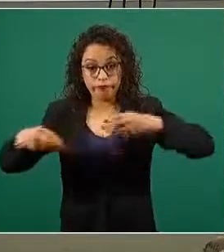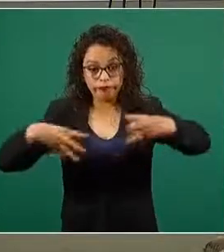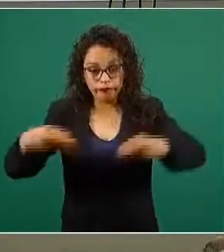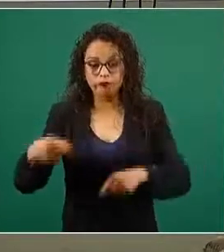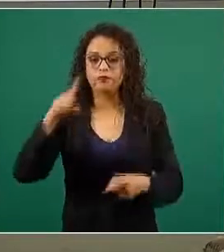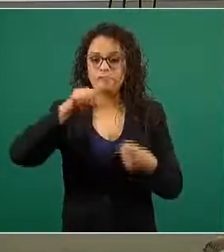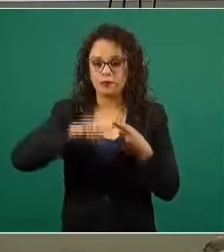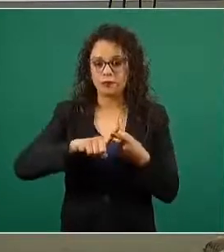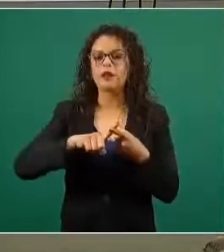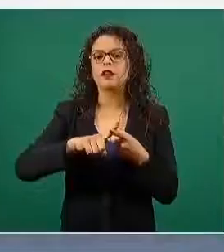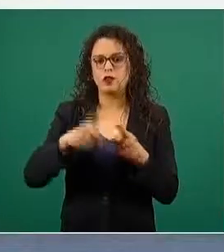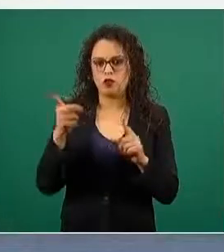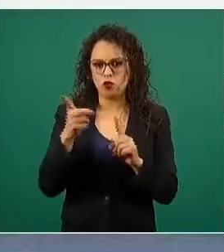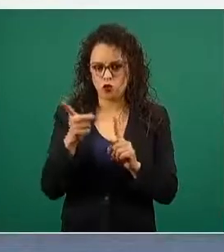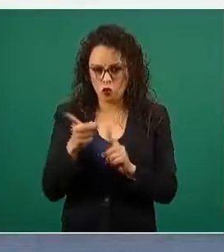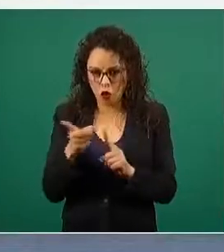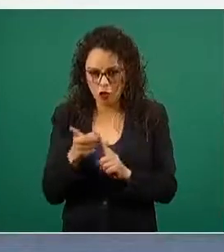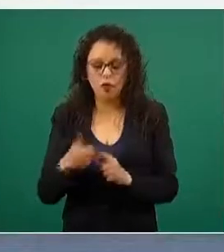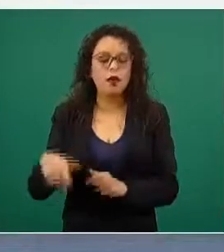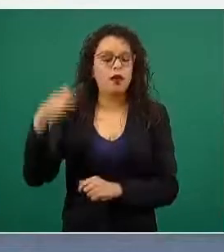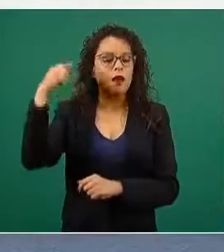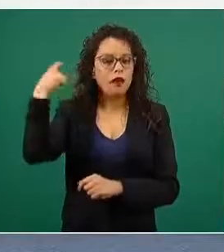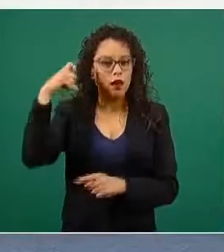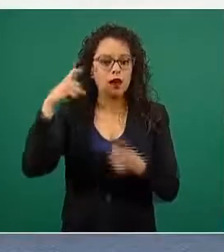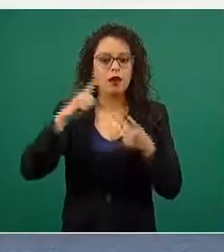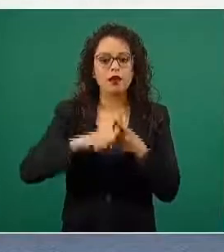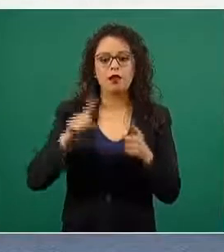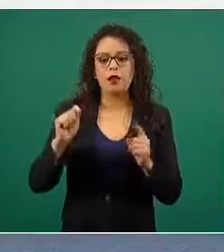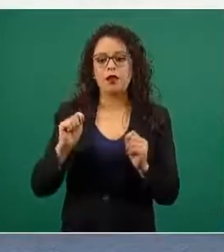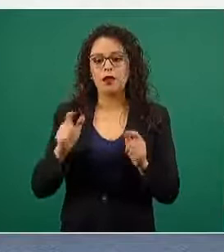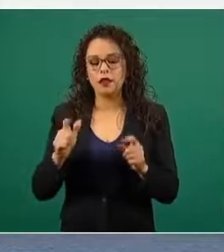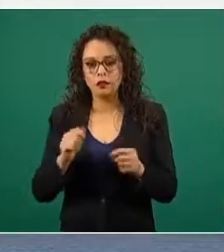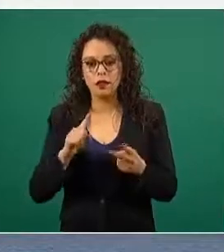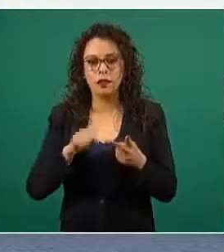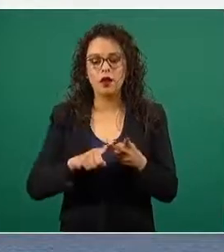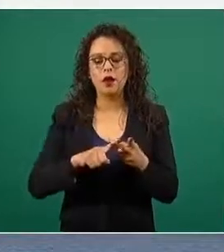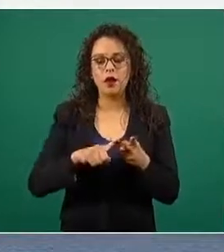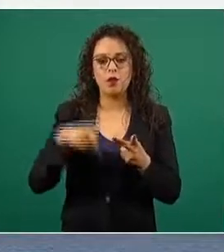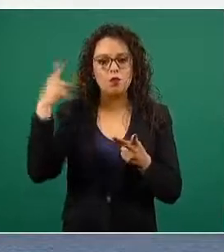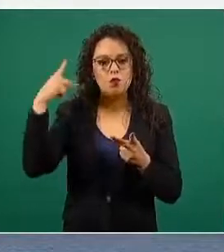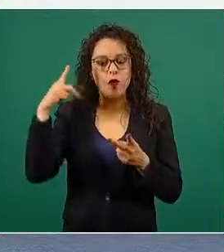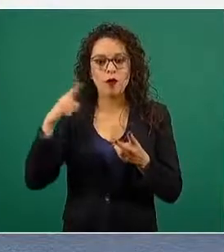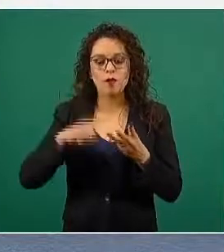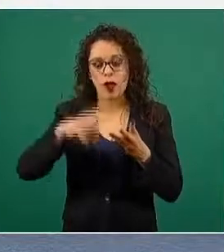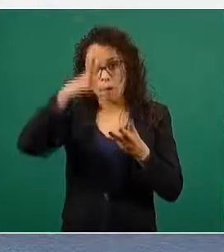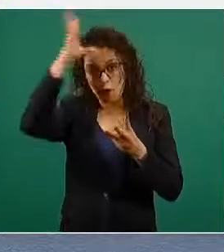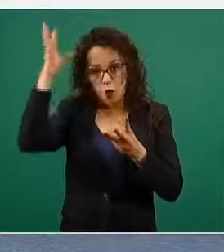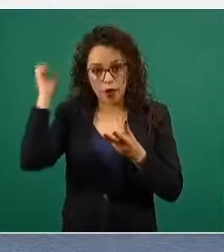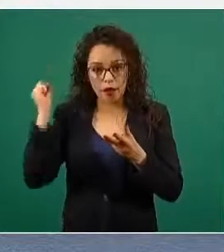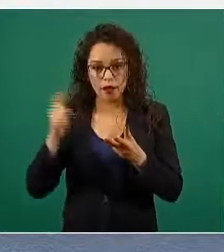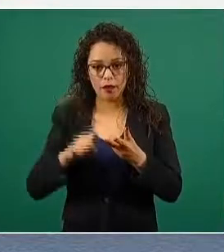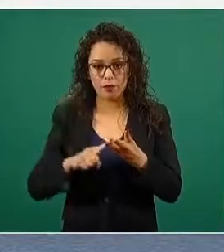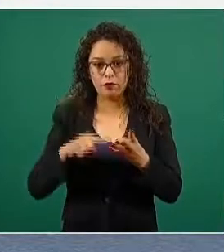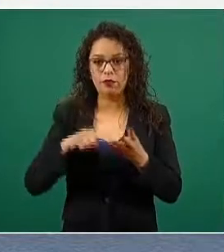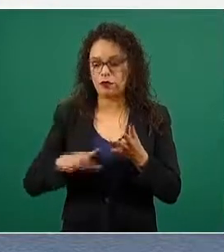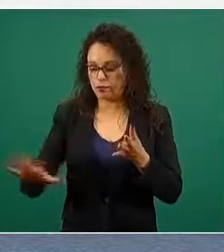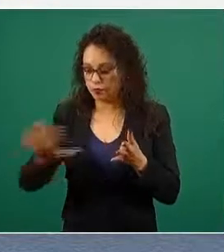Querétaro, Tlaxcala, Puebla, Morelos y el Valle de